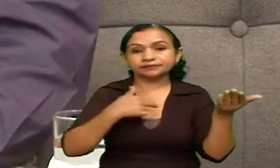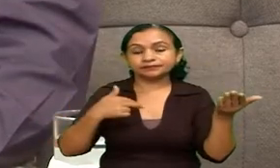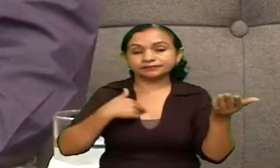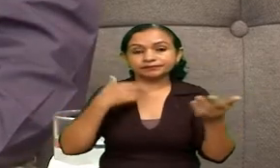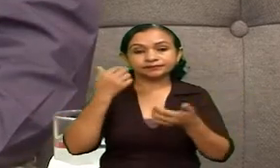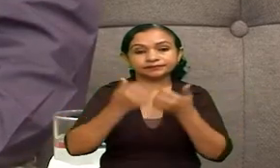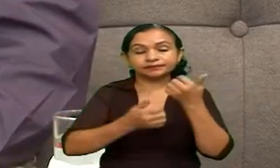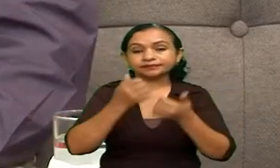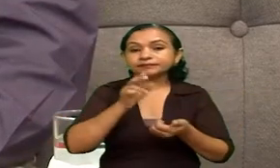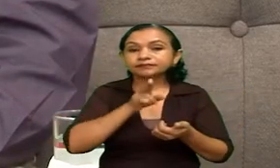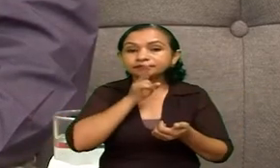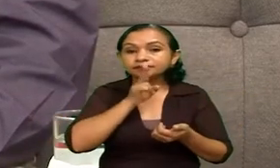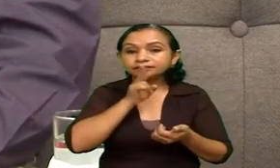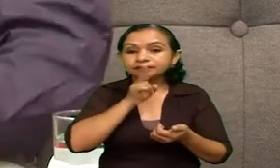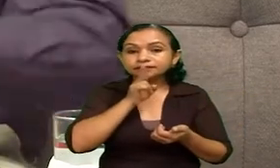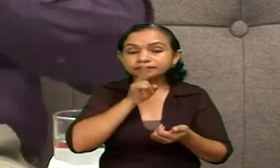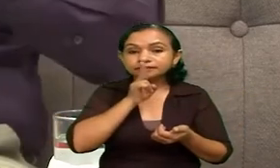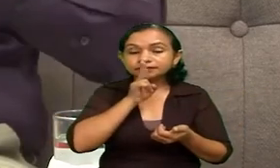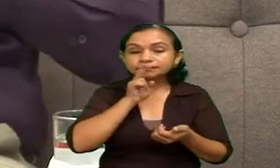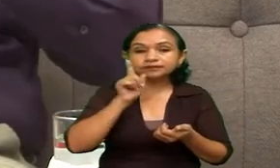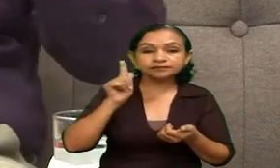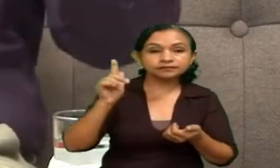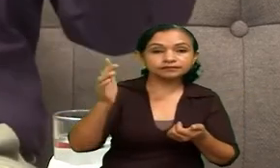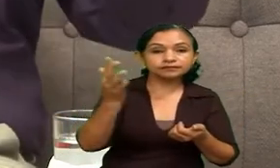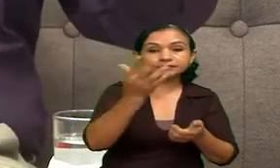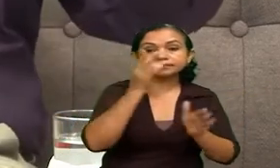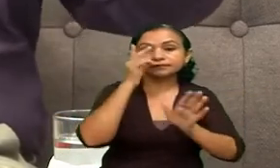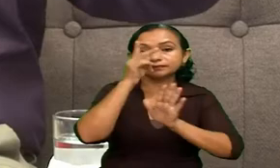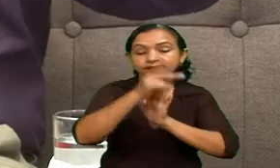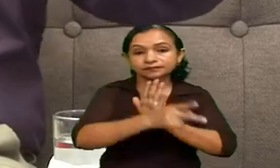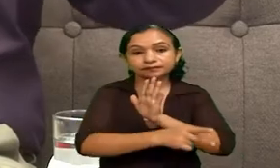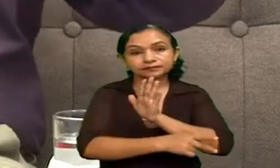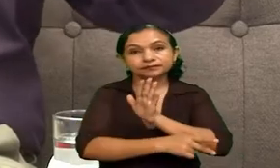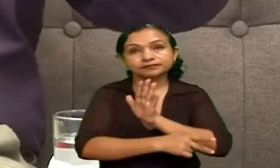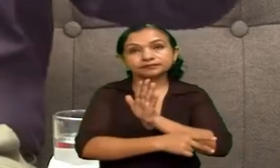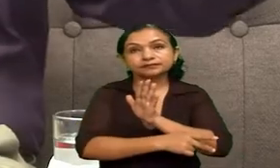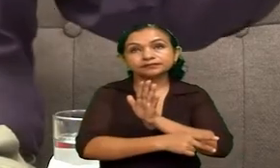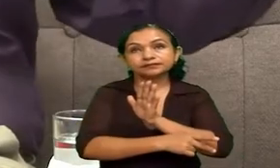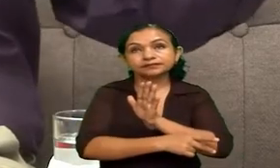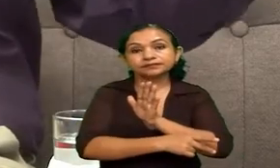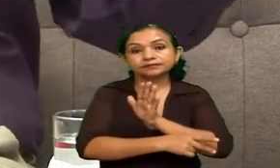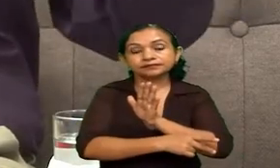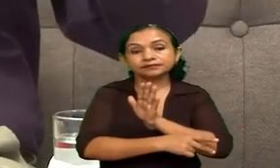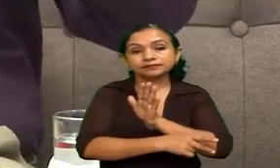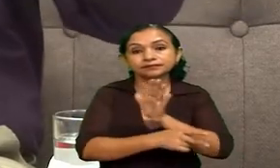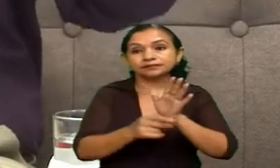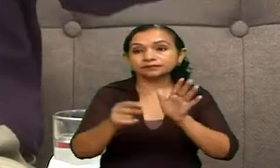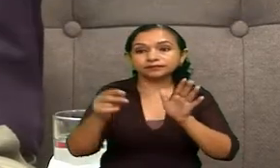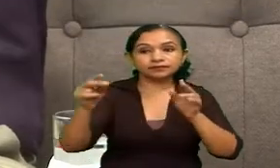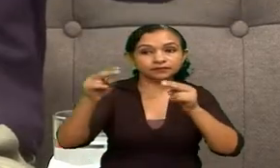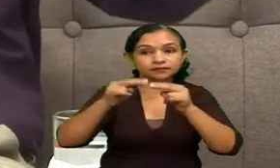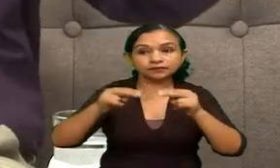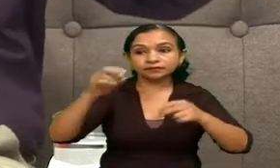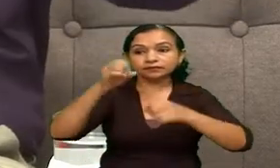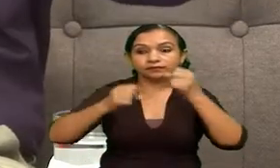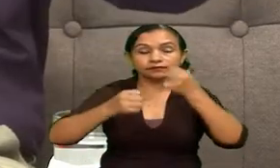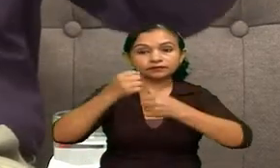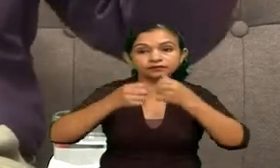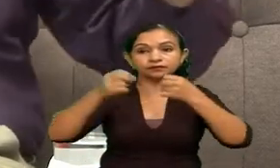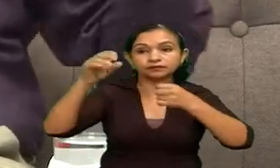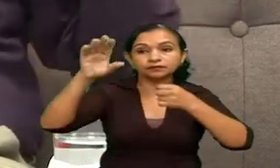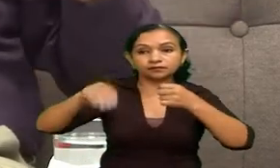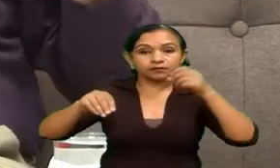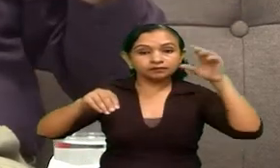problema con Honduras, todos los países tienen sus equipos automáticos que también miden los parámetros que